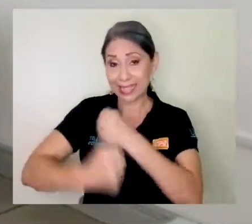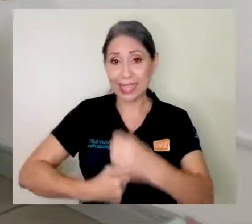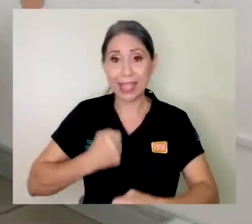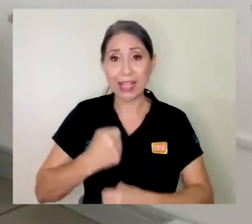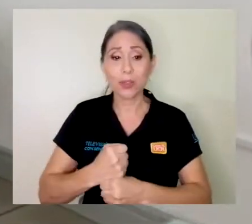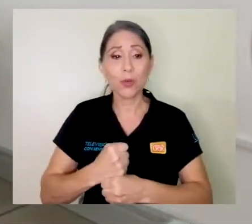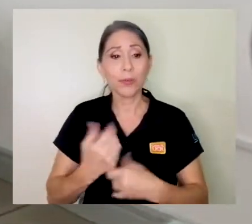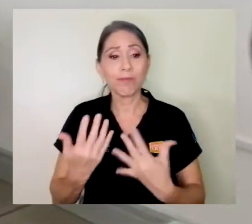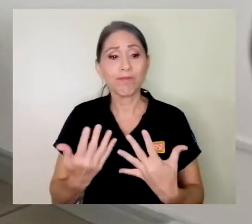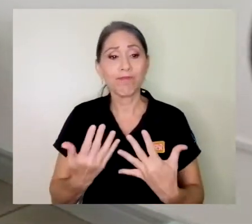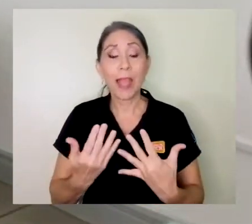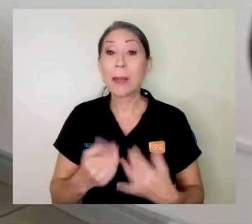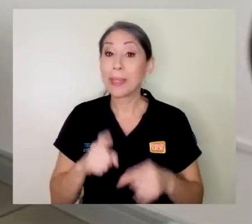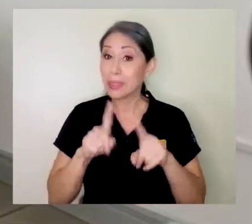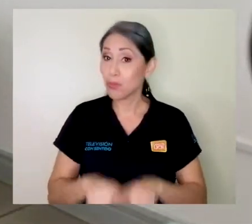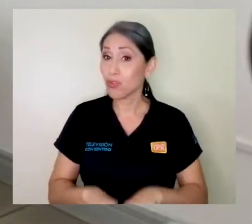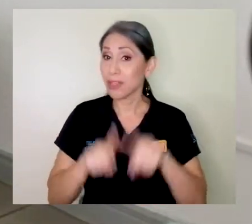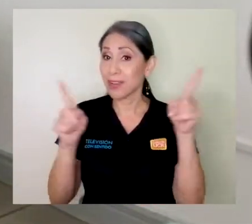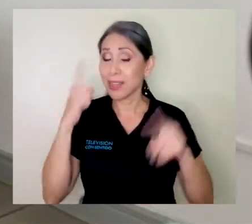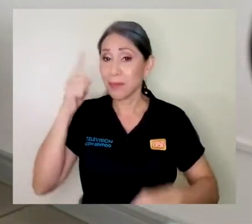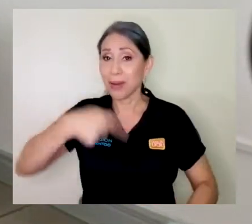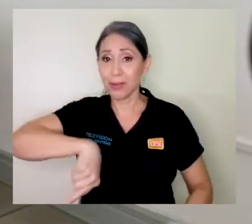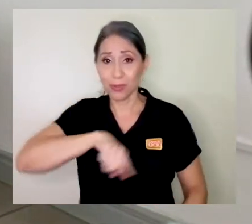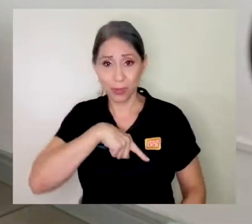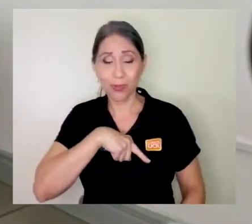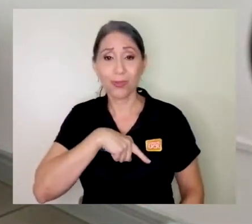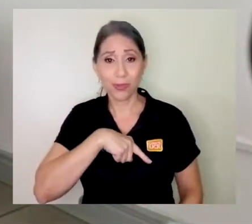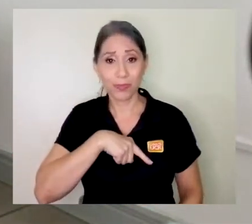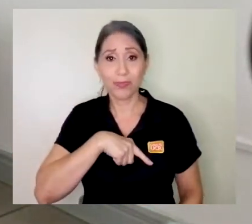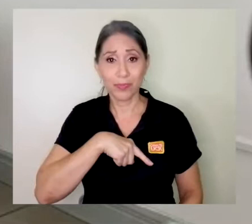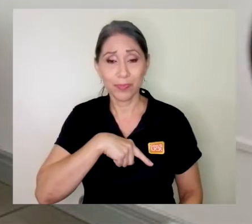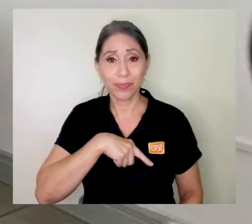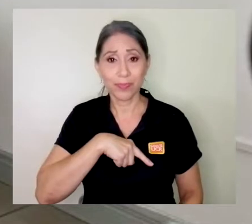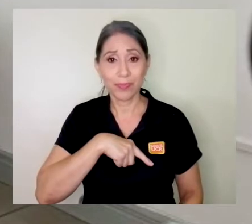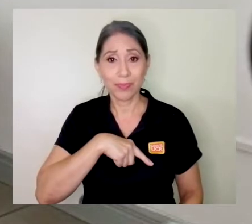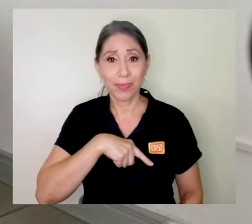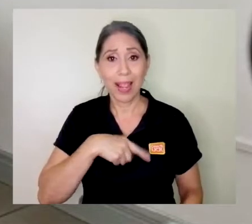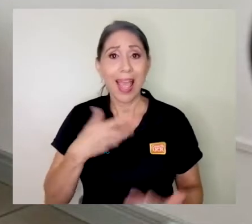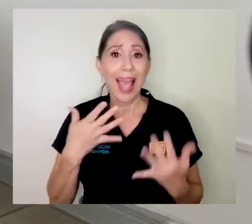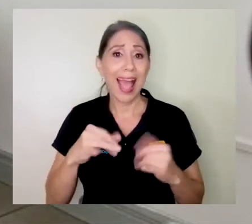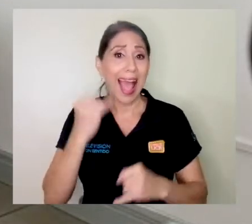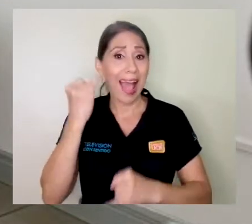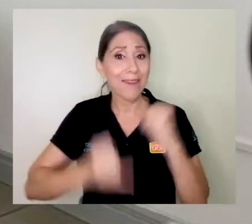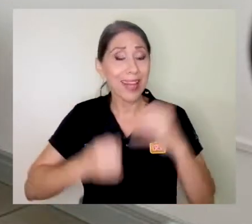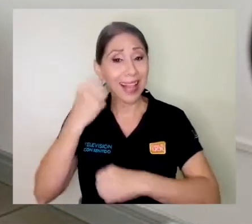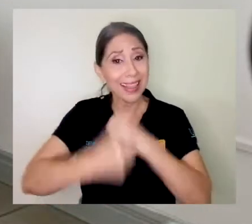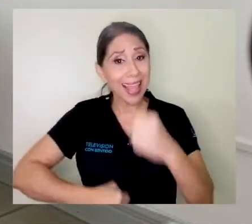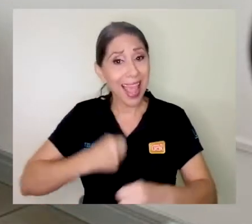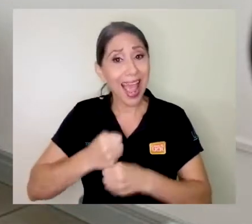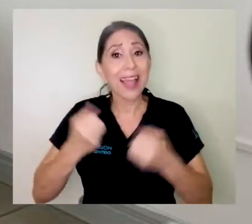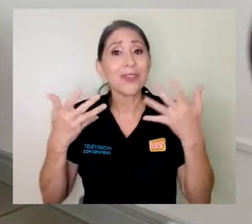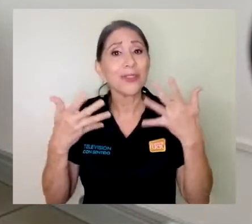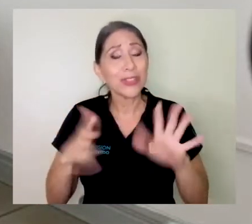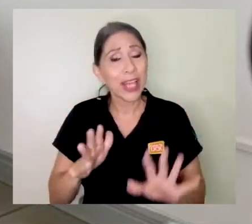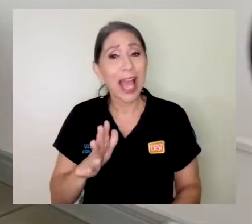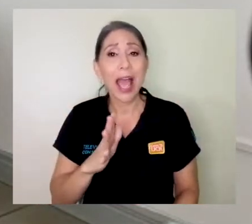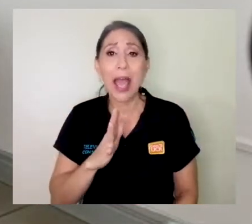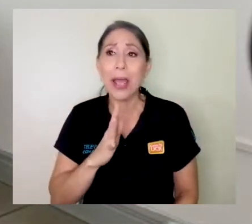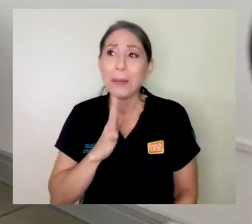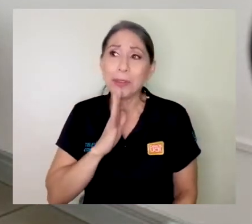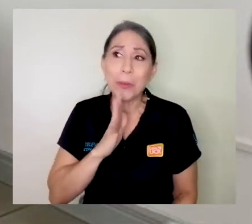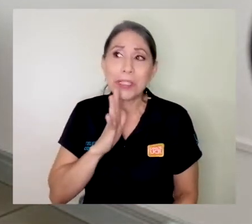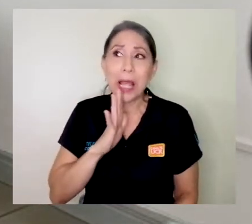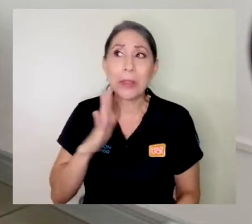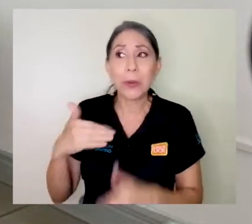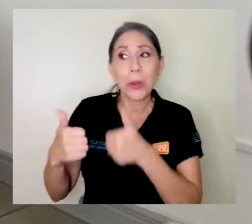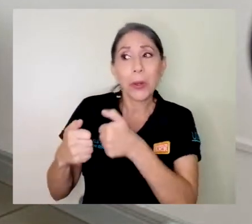Este año va a ser muy diferente para nosotros. A final de año ya hemos conversado a ver qué vamos